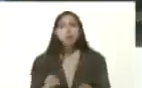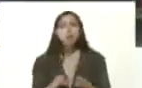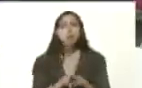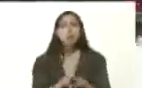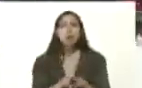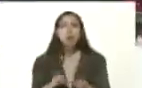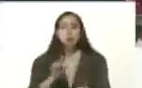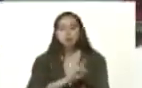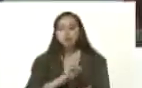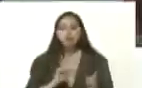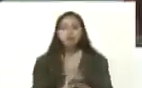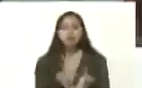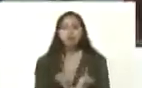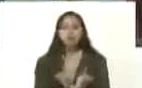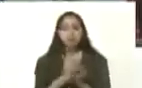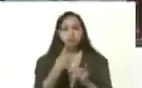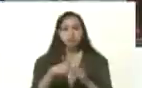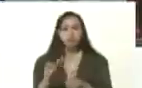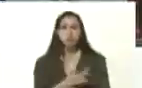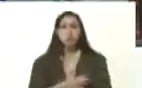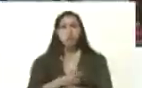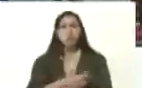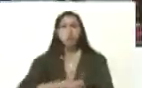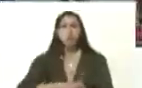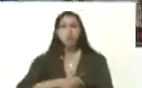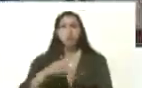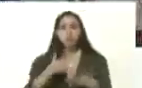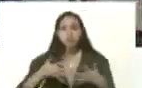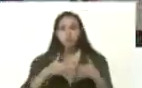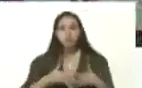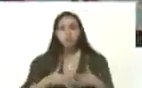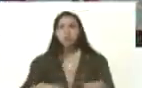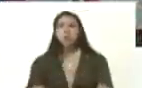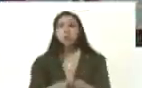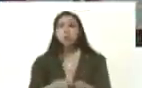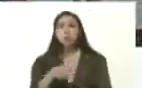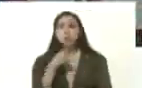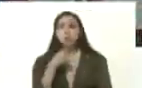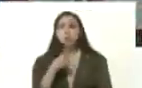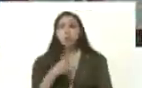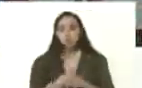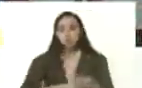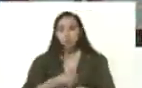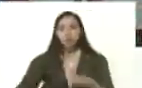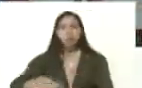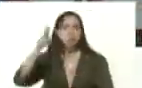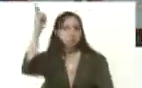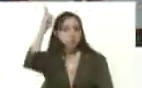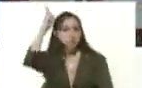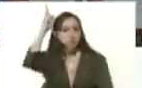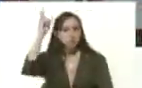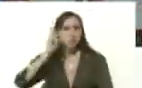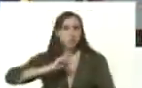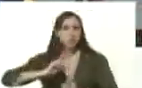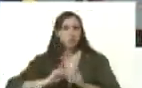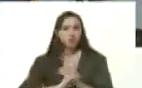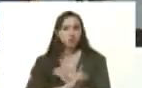de Estados Unidos. Lo hicieron ya en Perú. Cambiaron al perrito faldero que estaba allá, ¿cómo se llama?